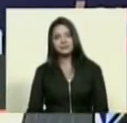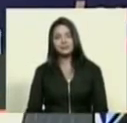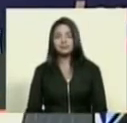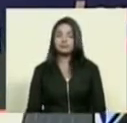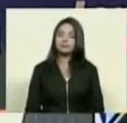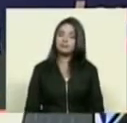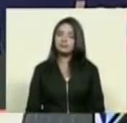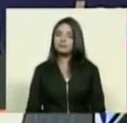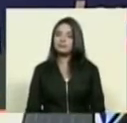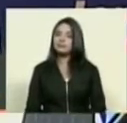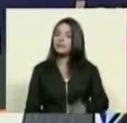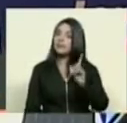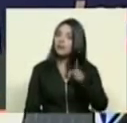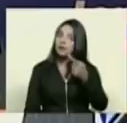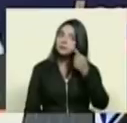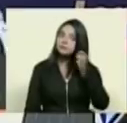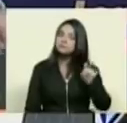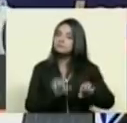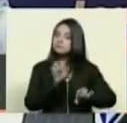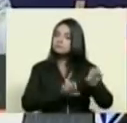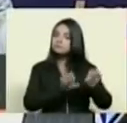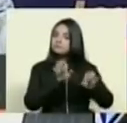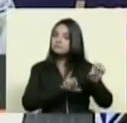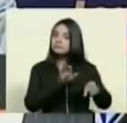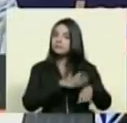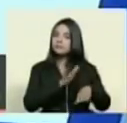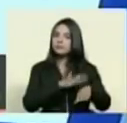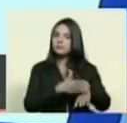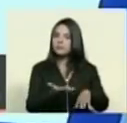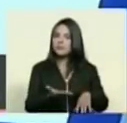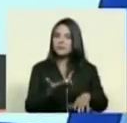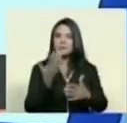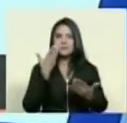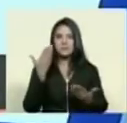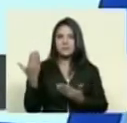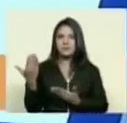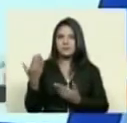Tendrían que revisar, porque el descalabro es brutal, miren.